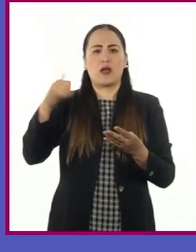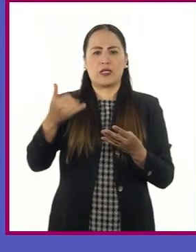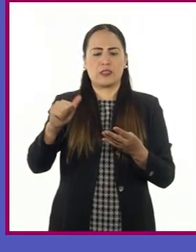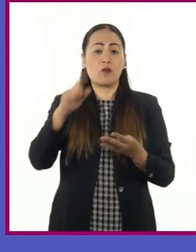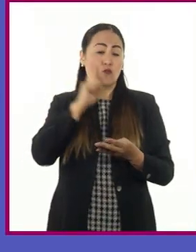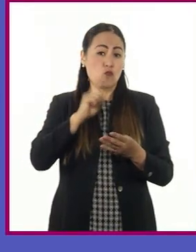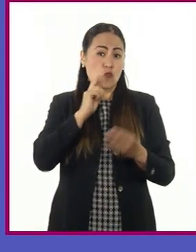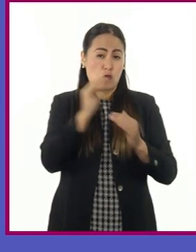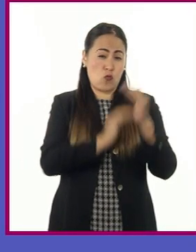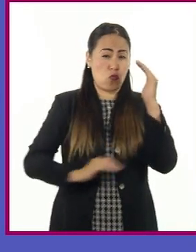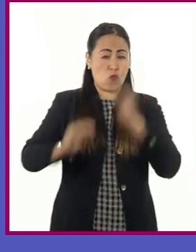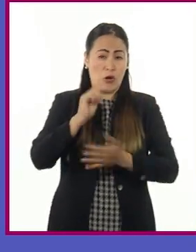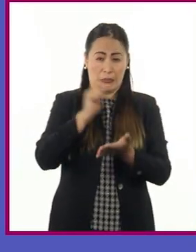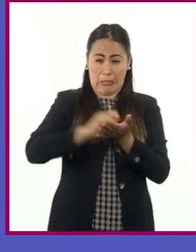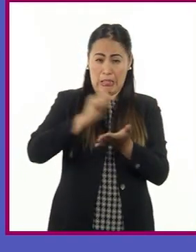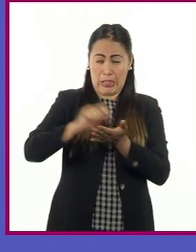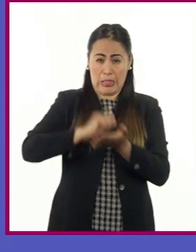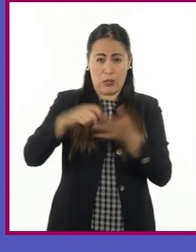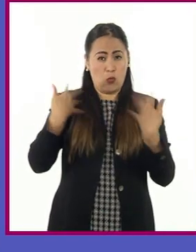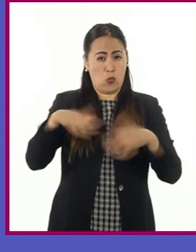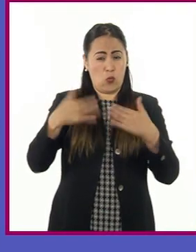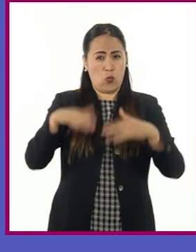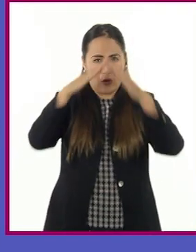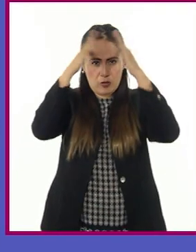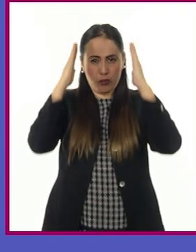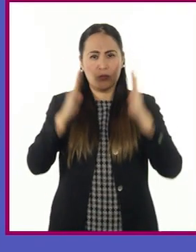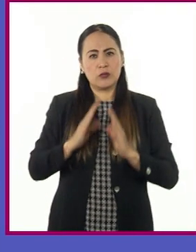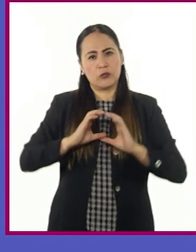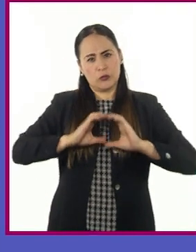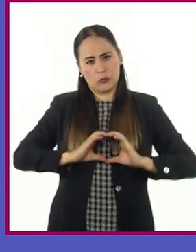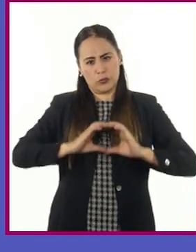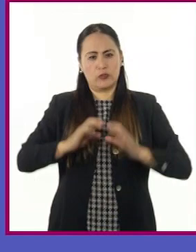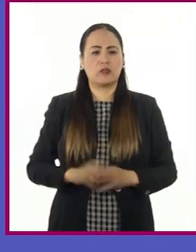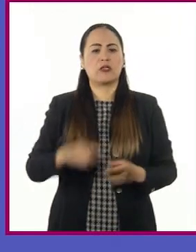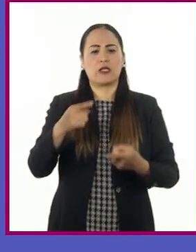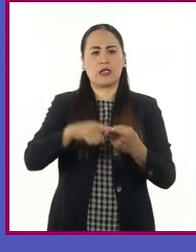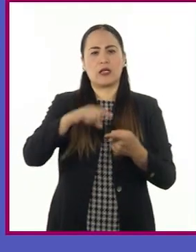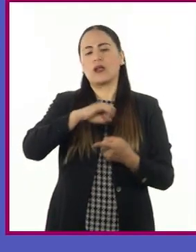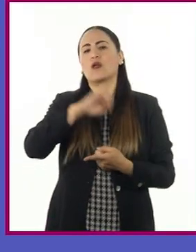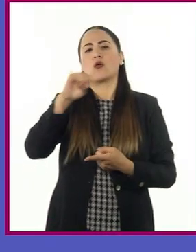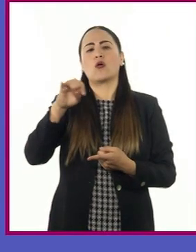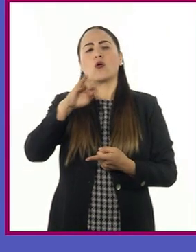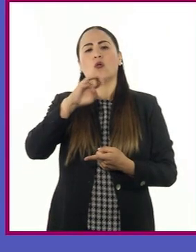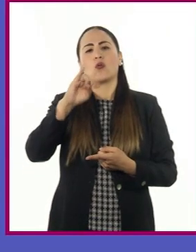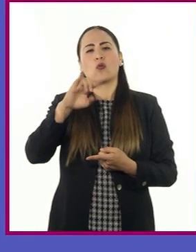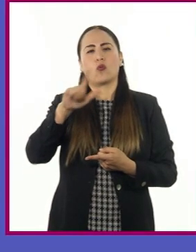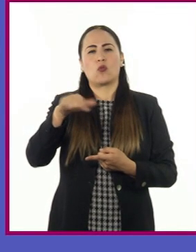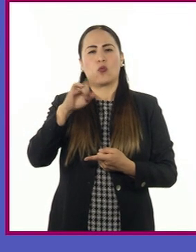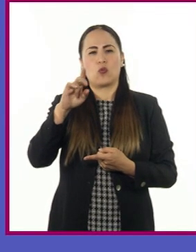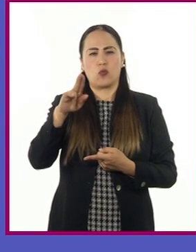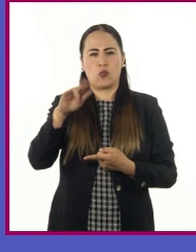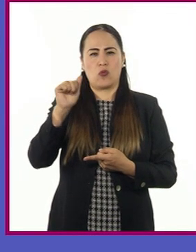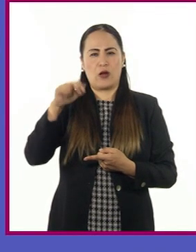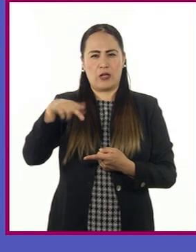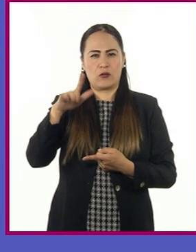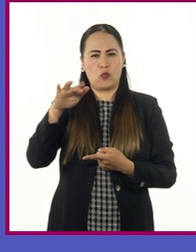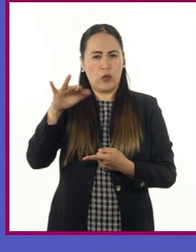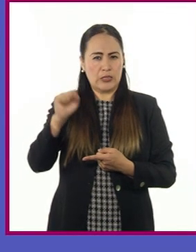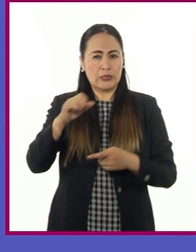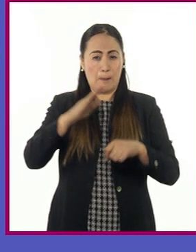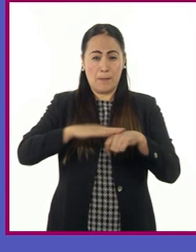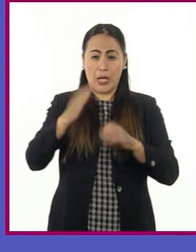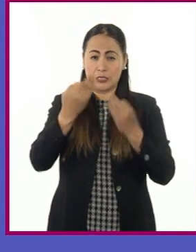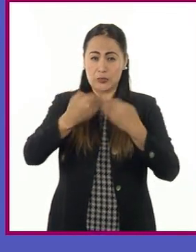Juana Inés de la Cruz, Carlos de Sigüenza y Góngora y Juan Ruiz de Alarcón fueron sus más importantes